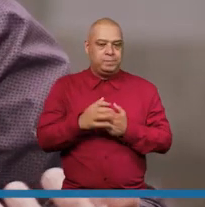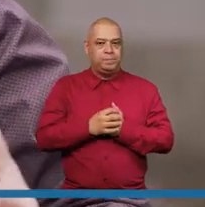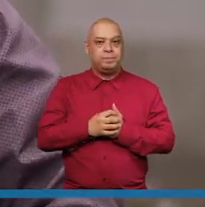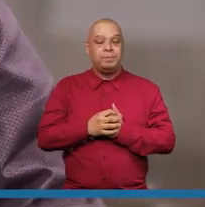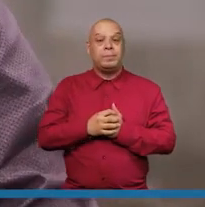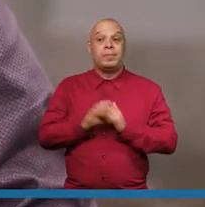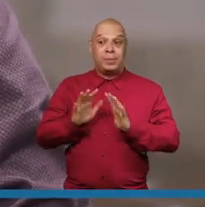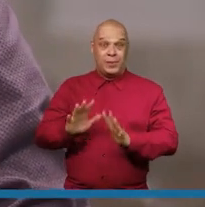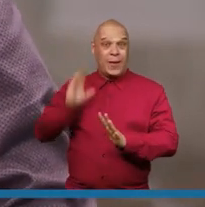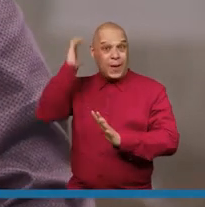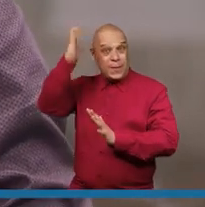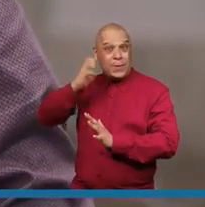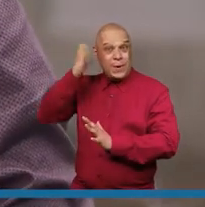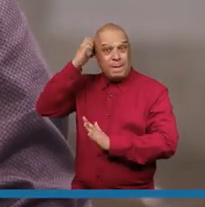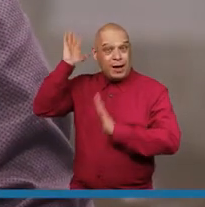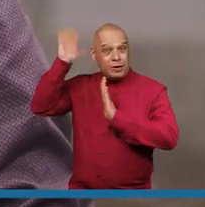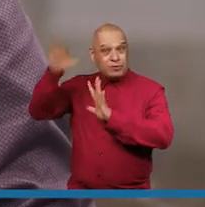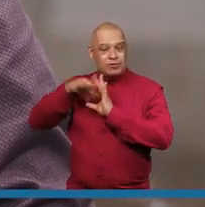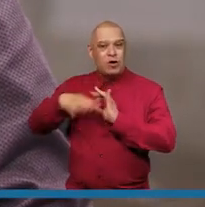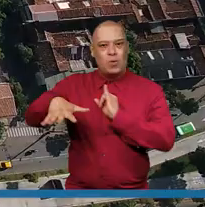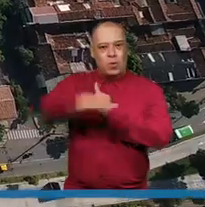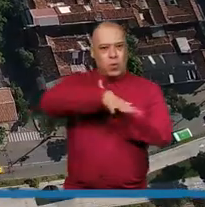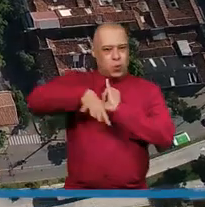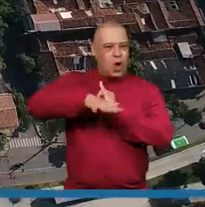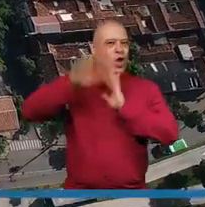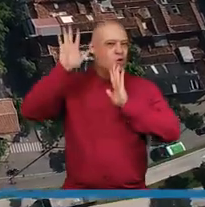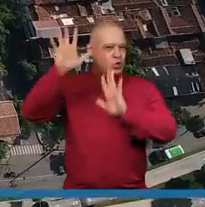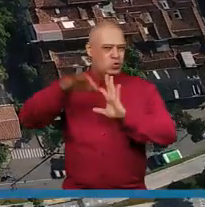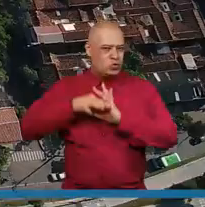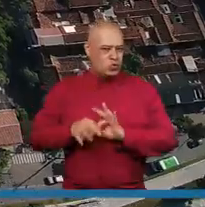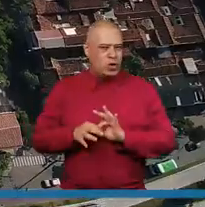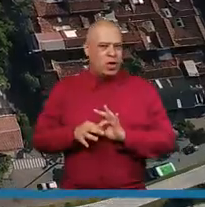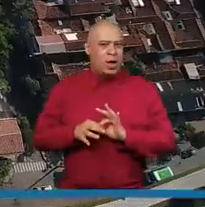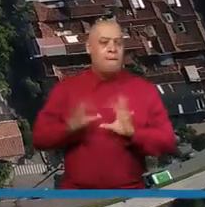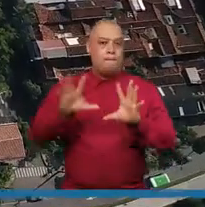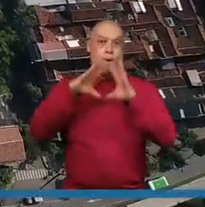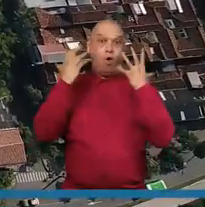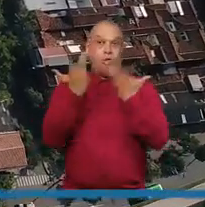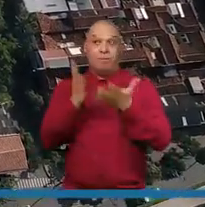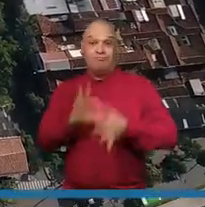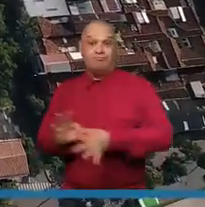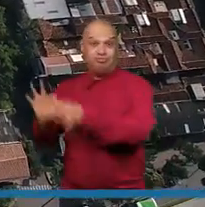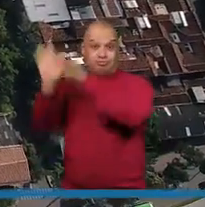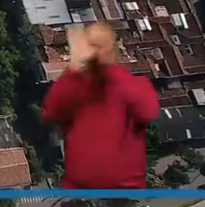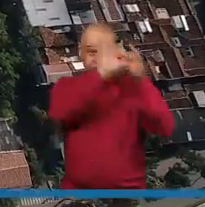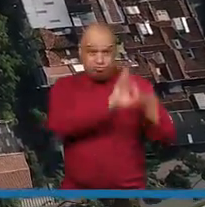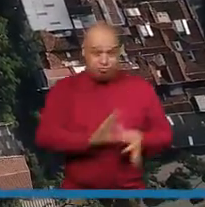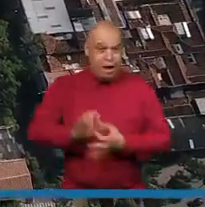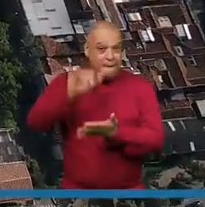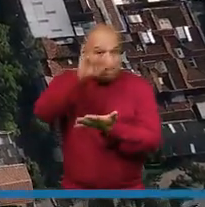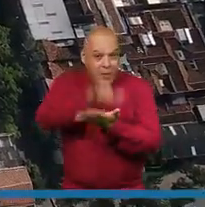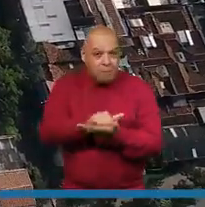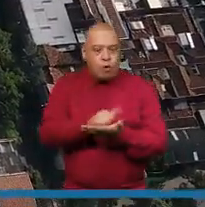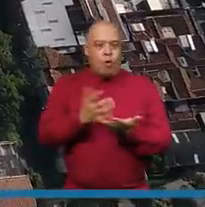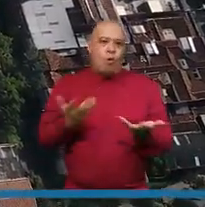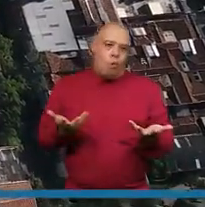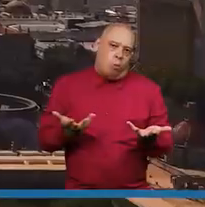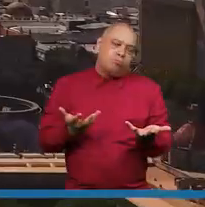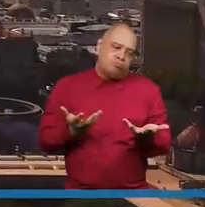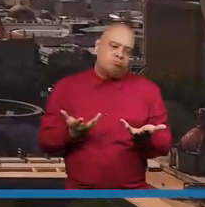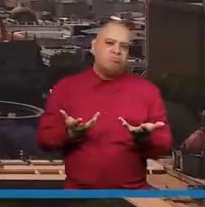de la red europea esta, de áreas metropolitanas europeas y de esta red global que se está creando, creo que podemos